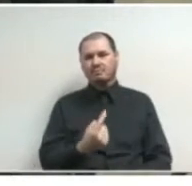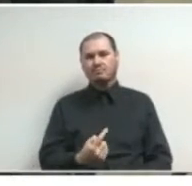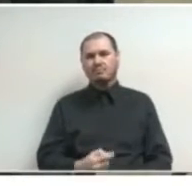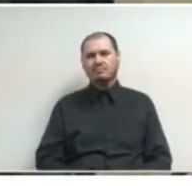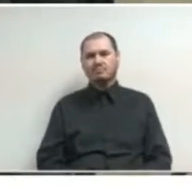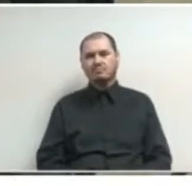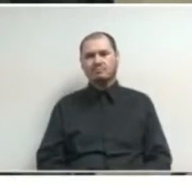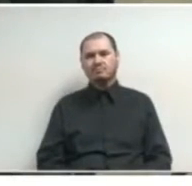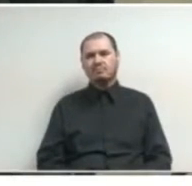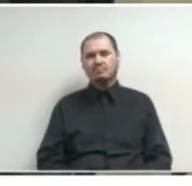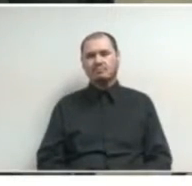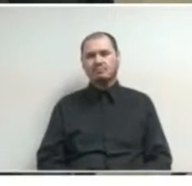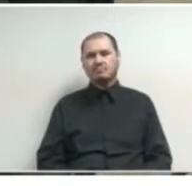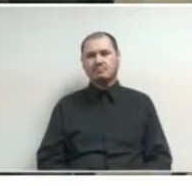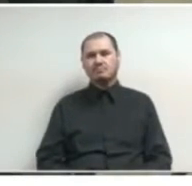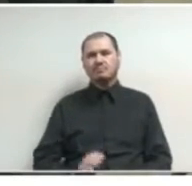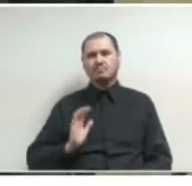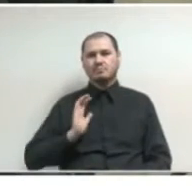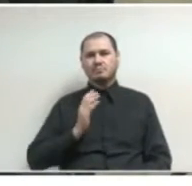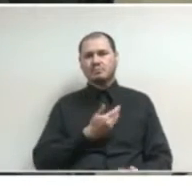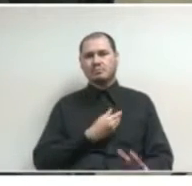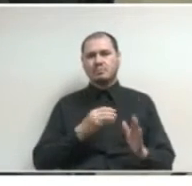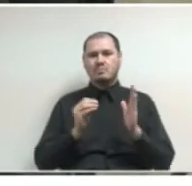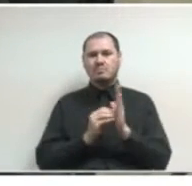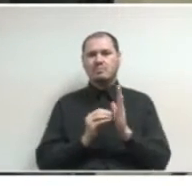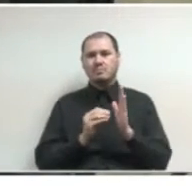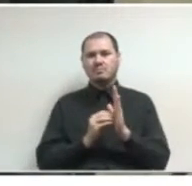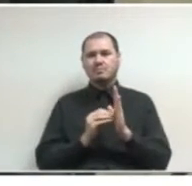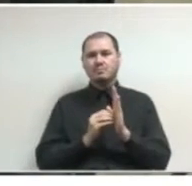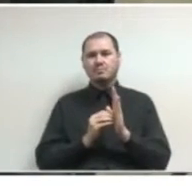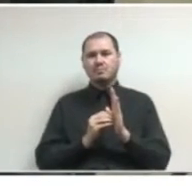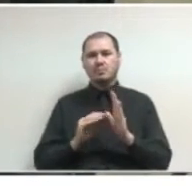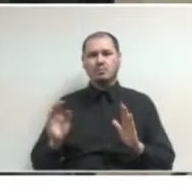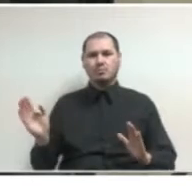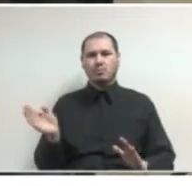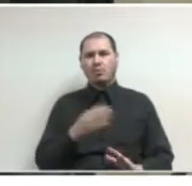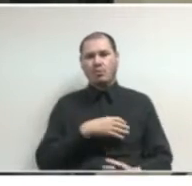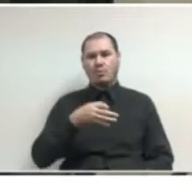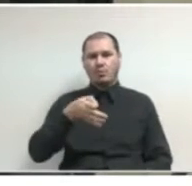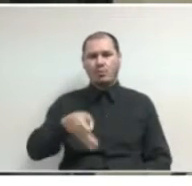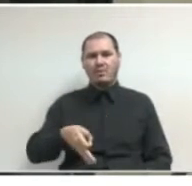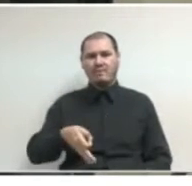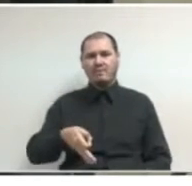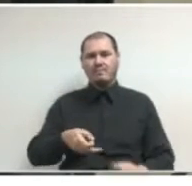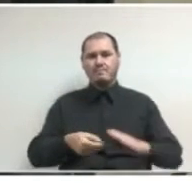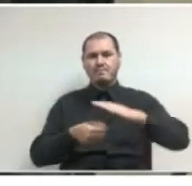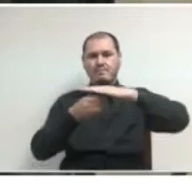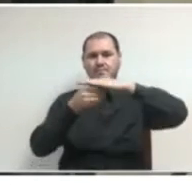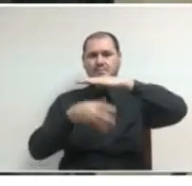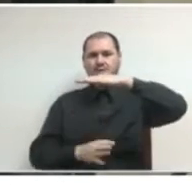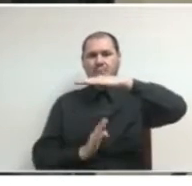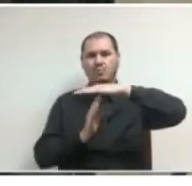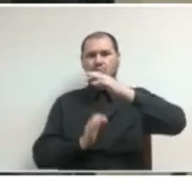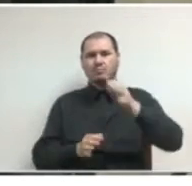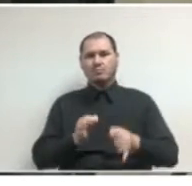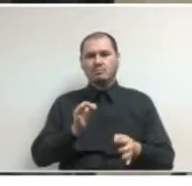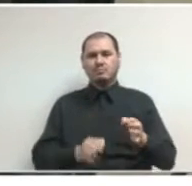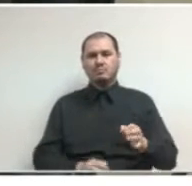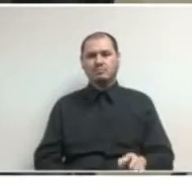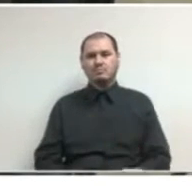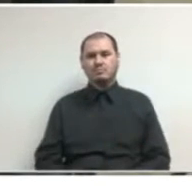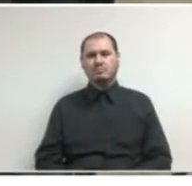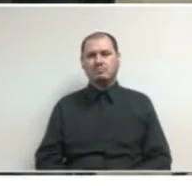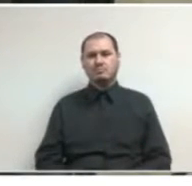2019 y me más vagina con AP, ya ni han baité, ya ya procuré. De la Corte Suprema 9 ministros, ñame va con